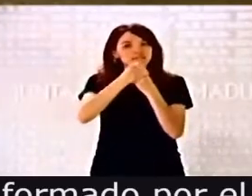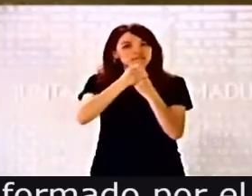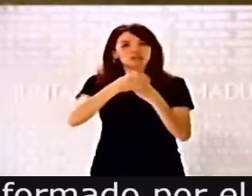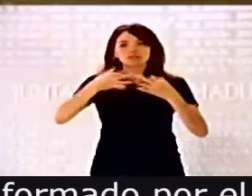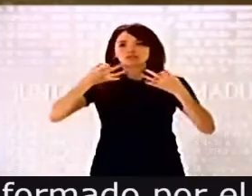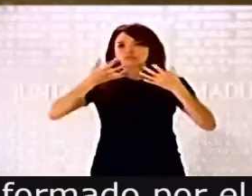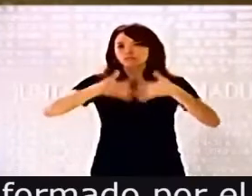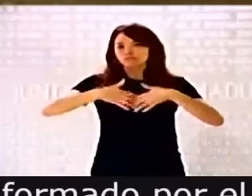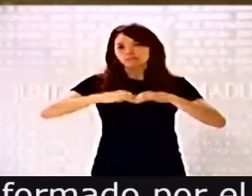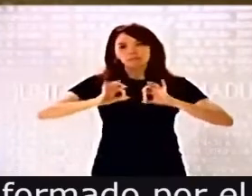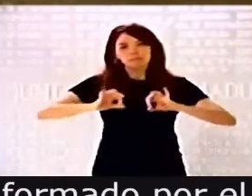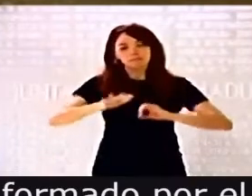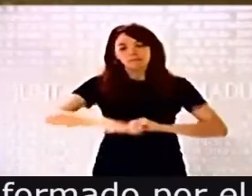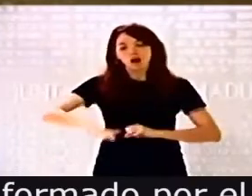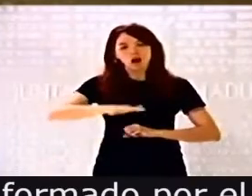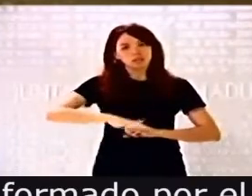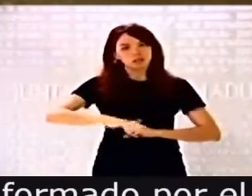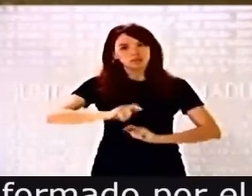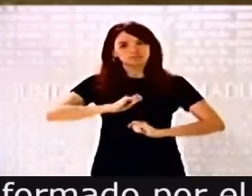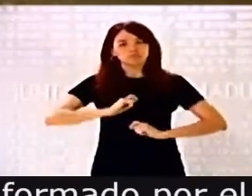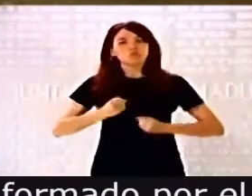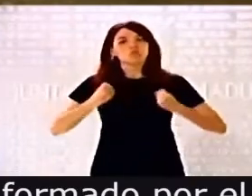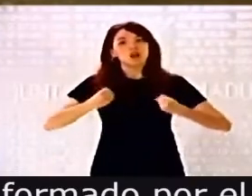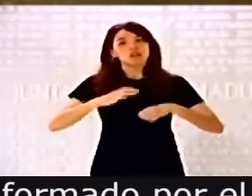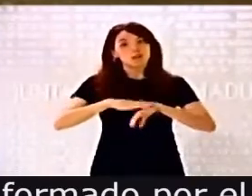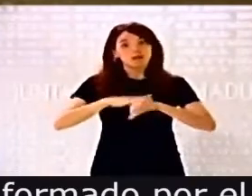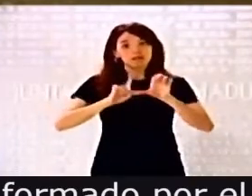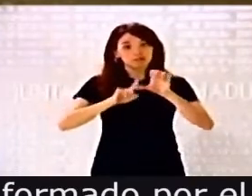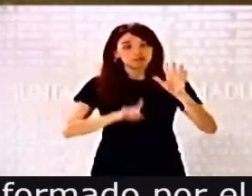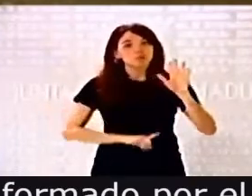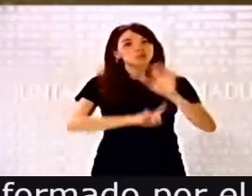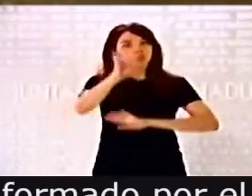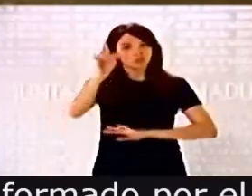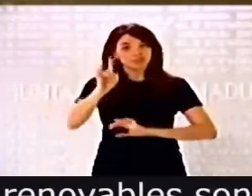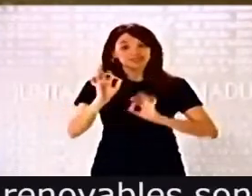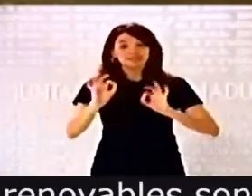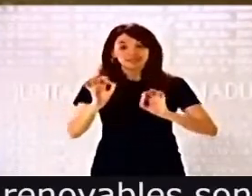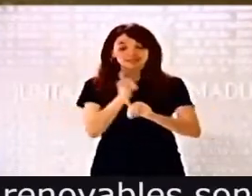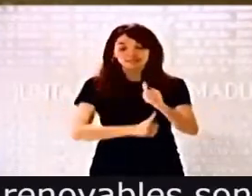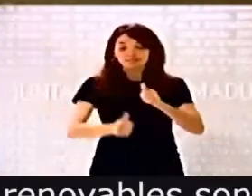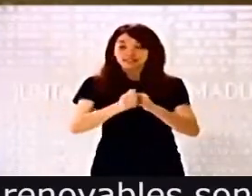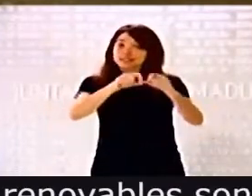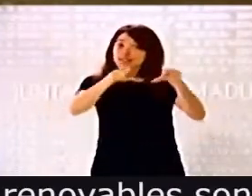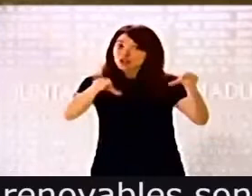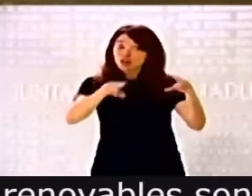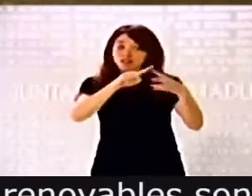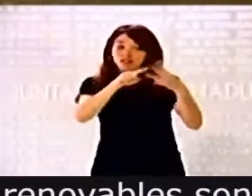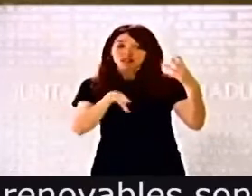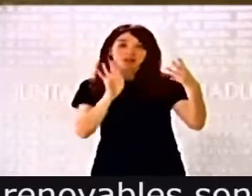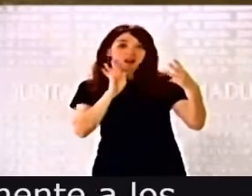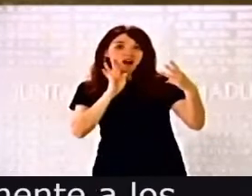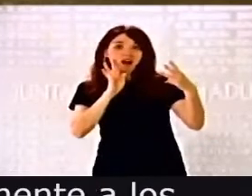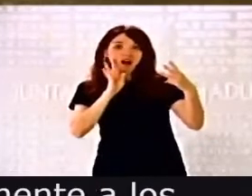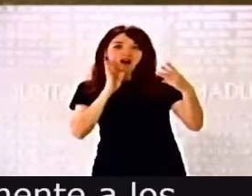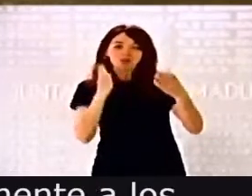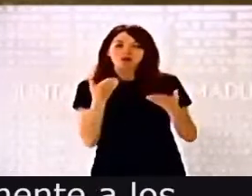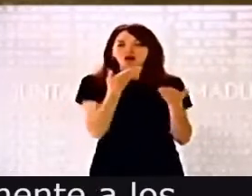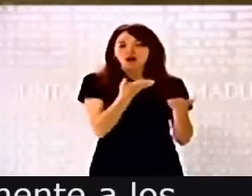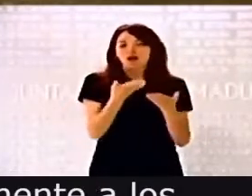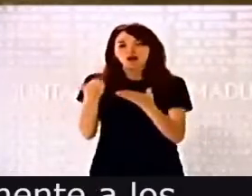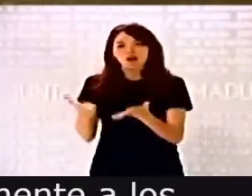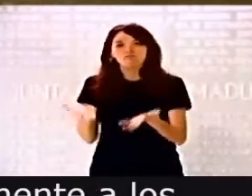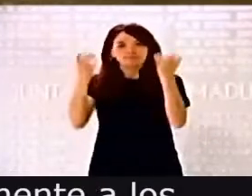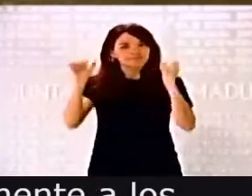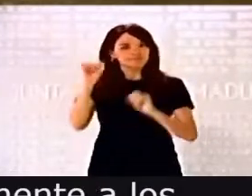motor económico en Extremadura y son precisamente a los sectores a los que más beneficiará la puesta en marcha.